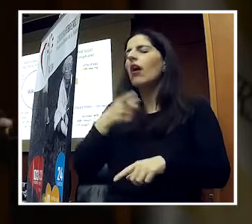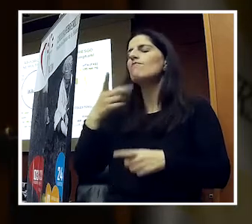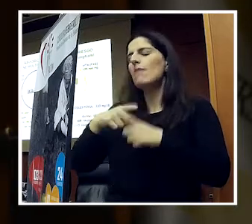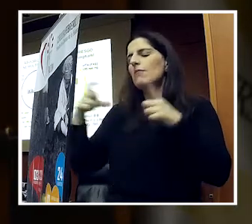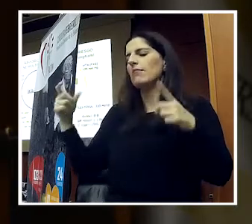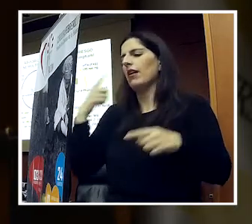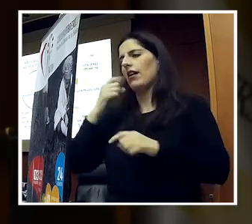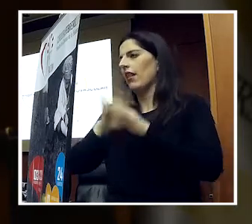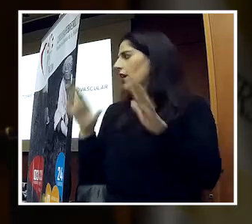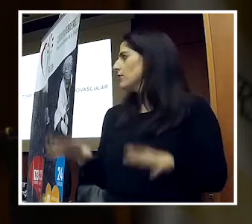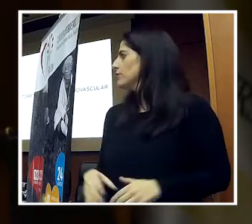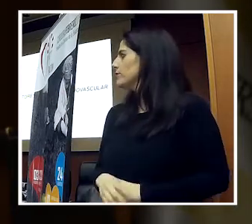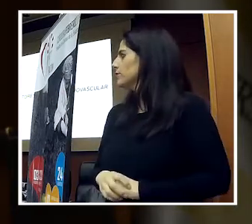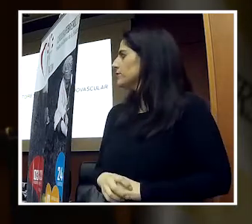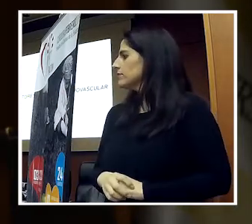exponencial.